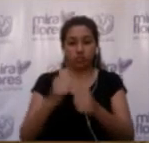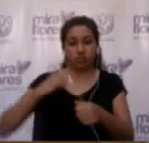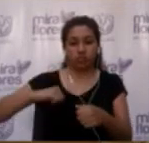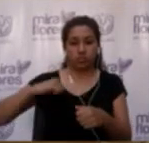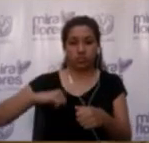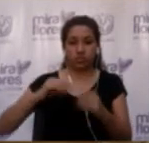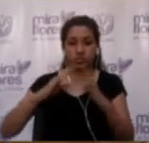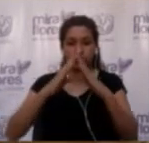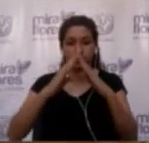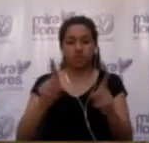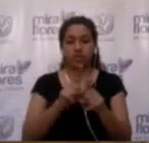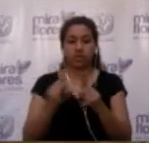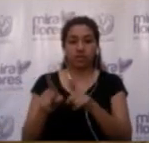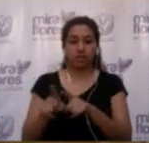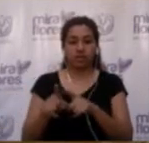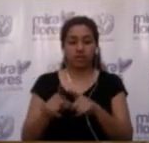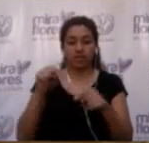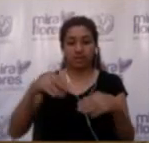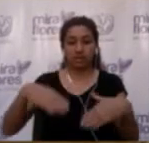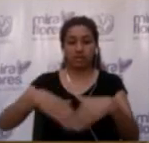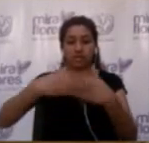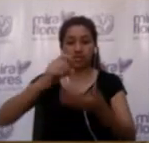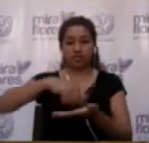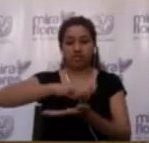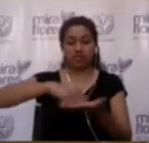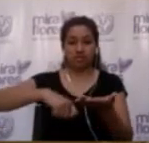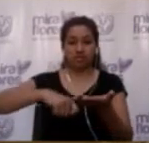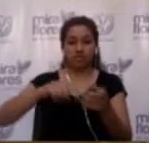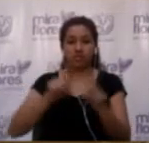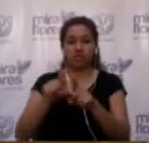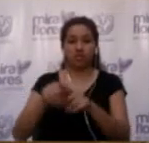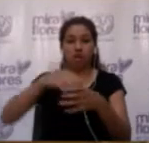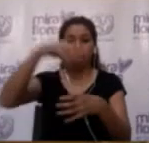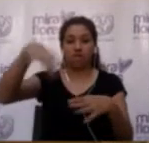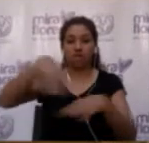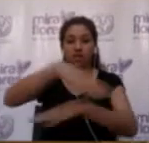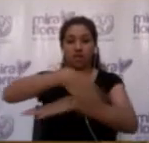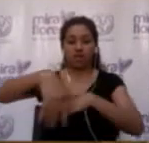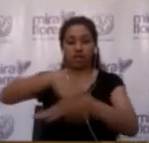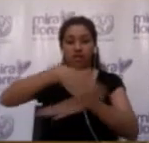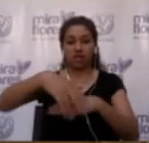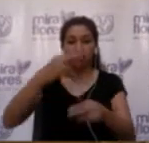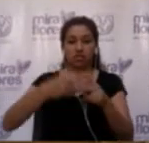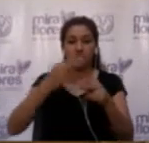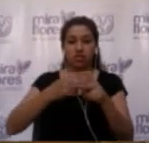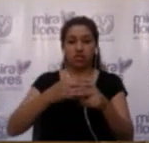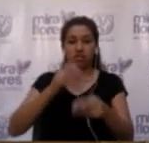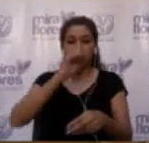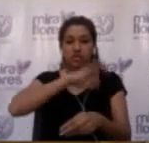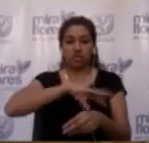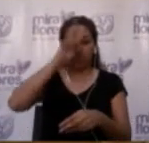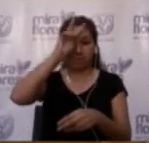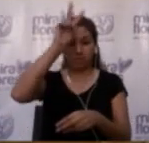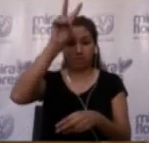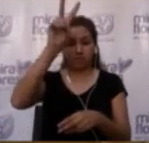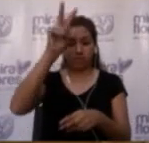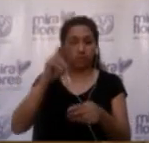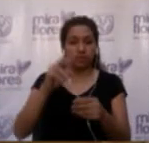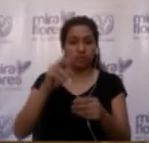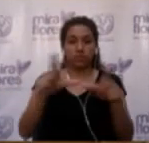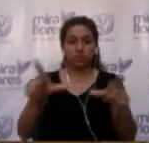Lo significativo del tema es que este convenio se firmó al aire libre en un espacio público en una plaza que se llama Chile-Perú, en el distrito